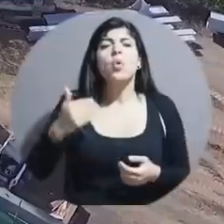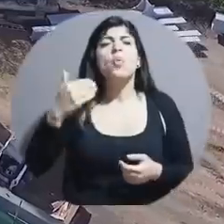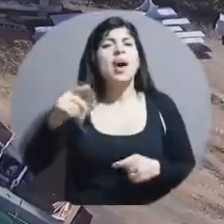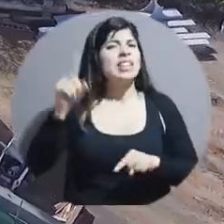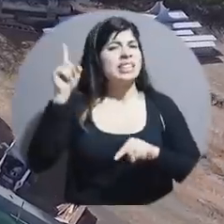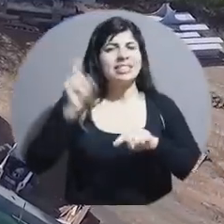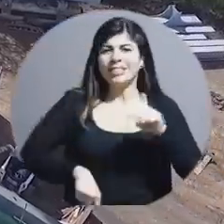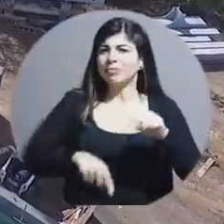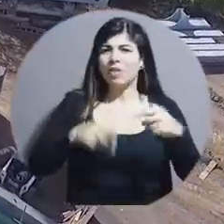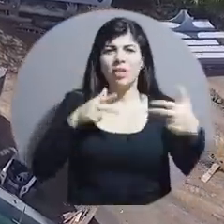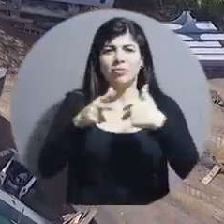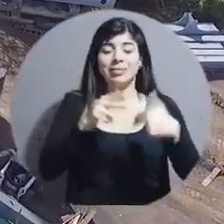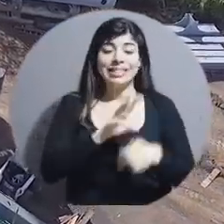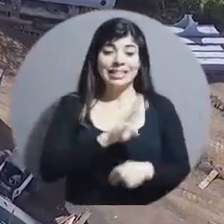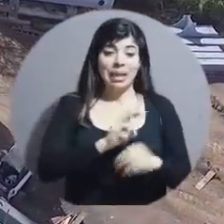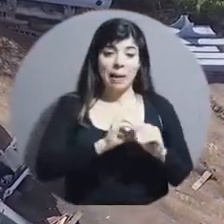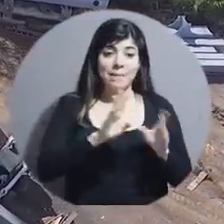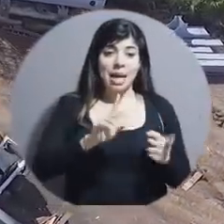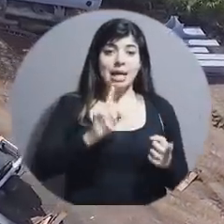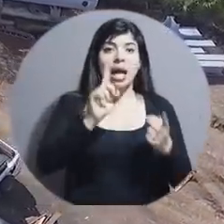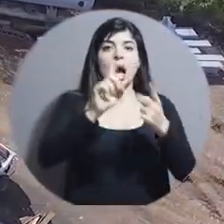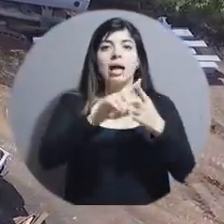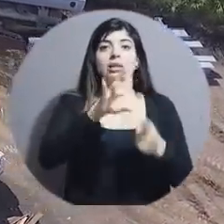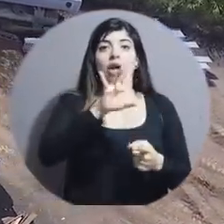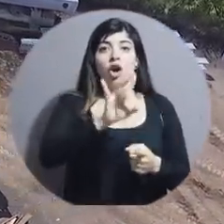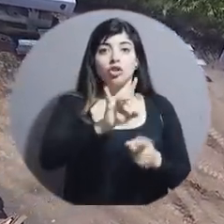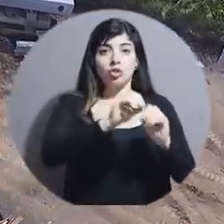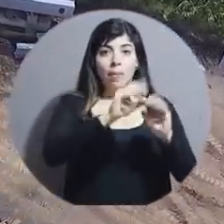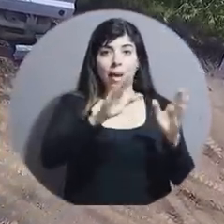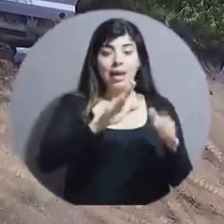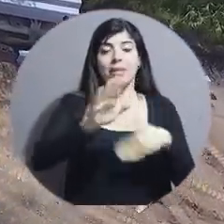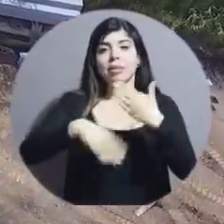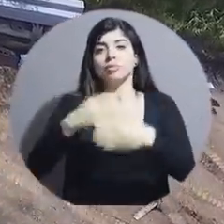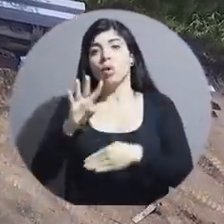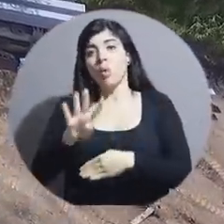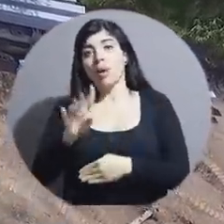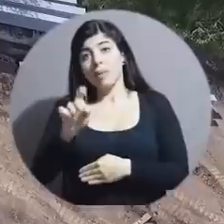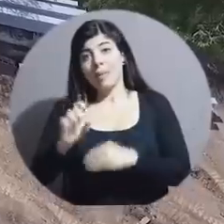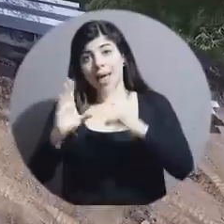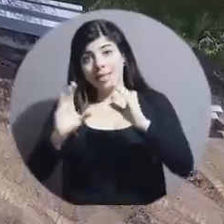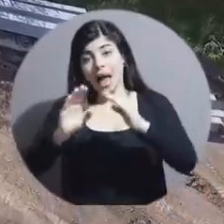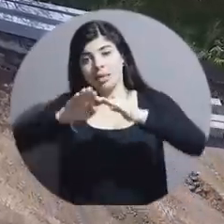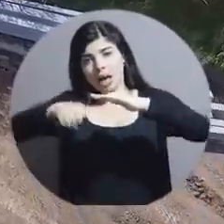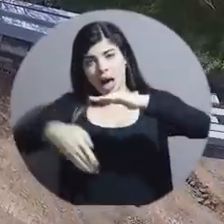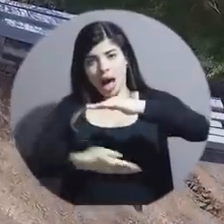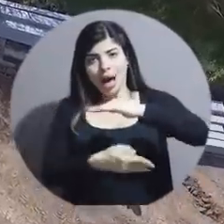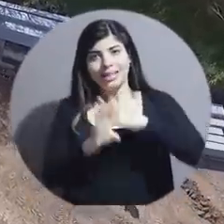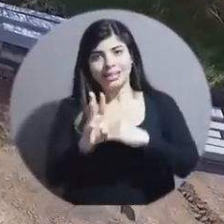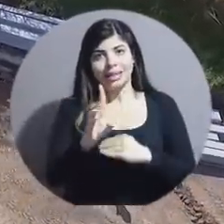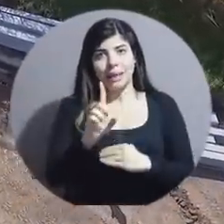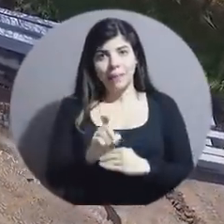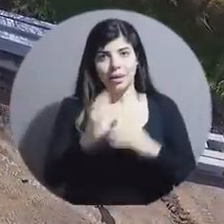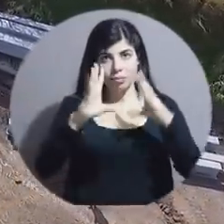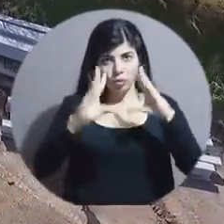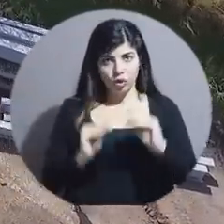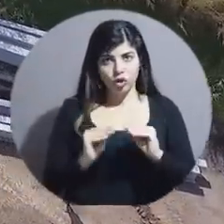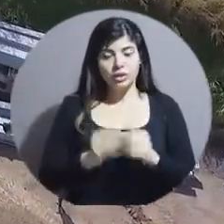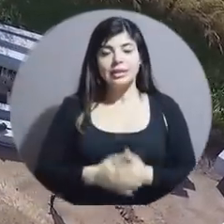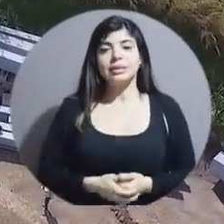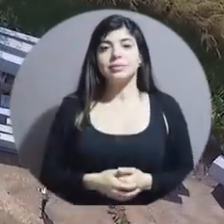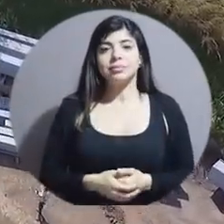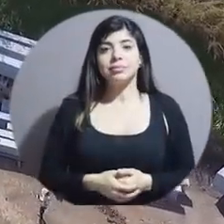podrá circular de las 6 de la mañana a 8 de la mañana y de 4:30 de la tarde a 6:30 de la